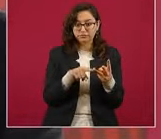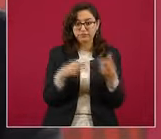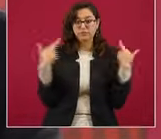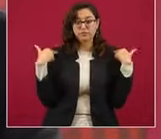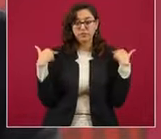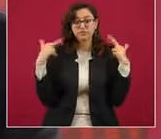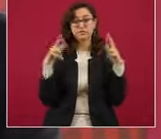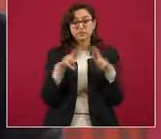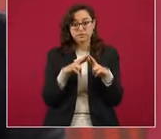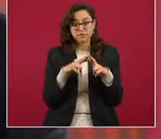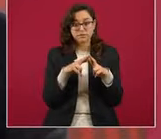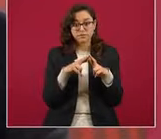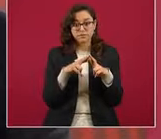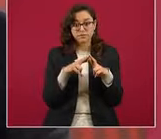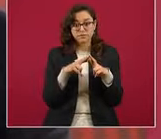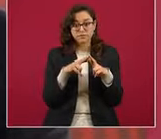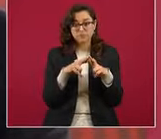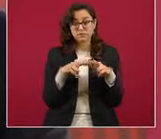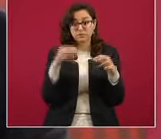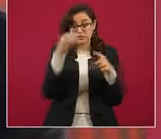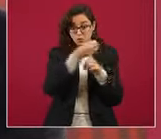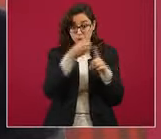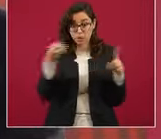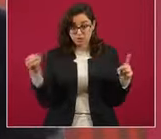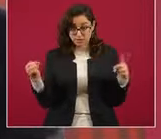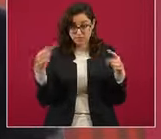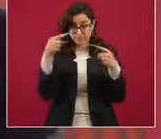maestros, en ese orden,